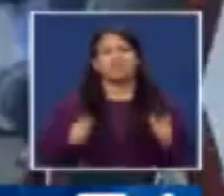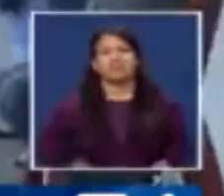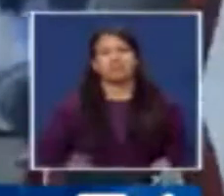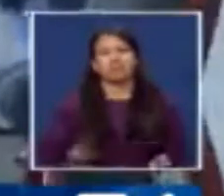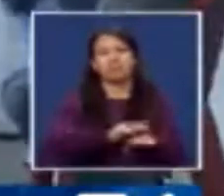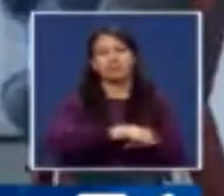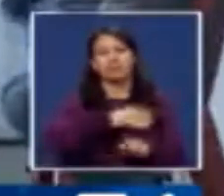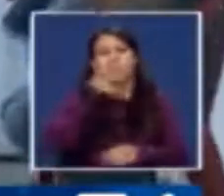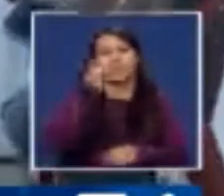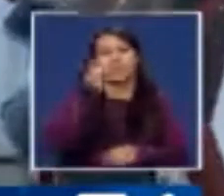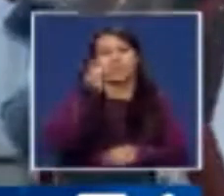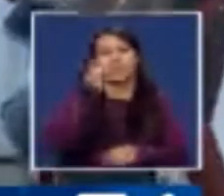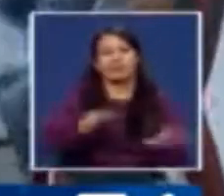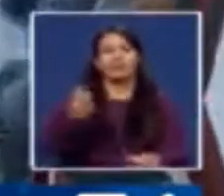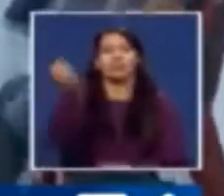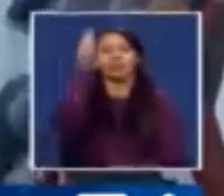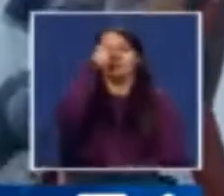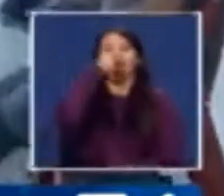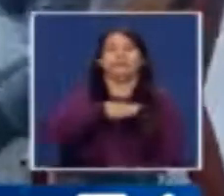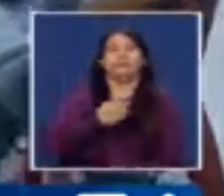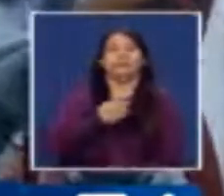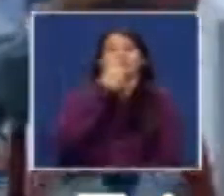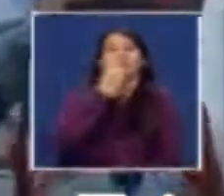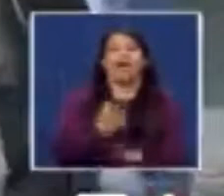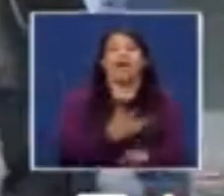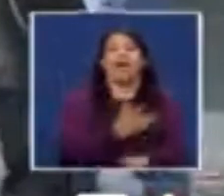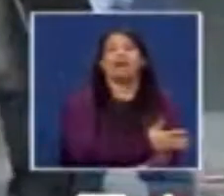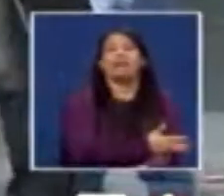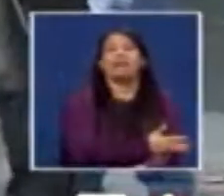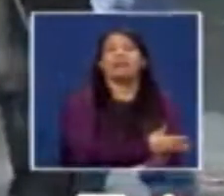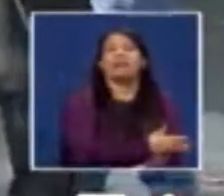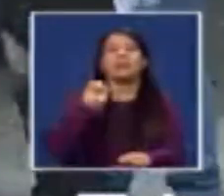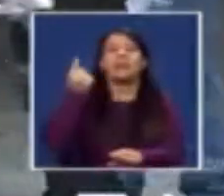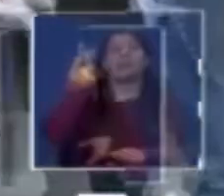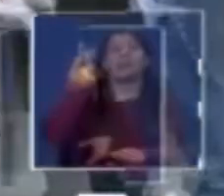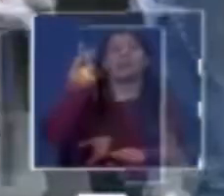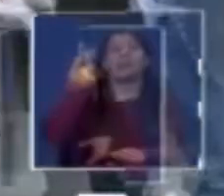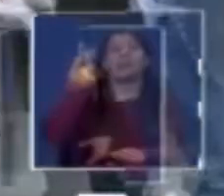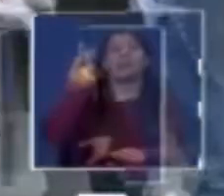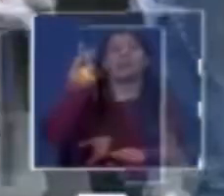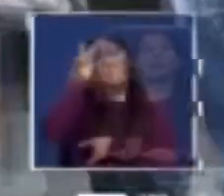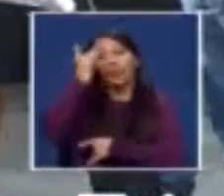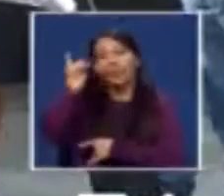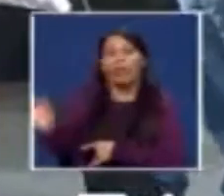pandemia, quienes atendieron los primeros casos de COVID-19.